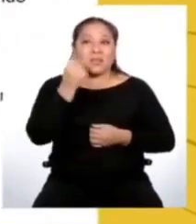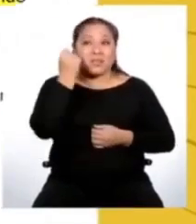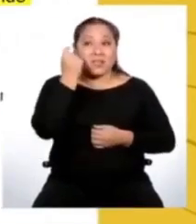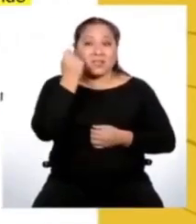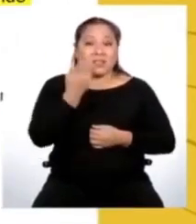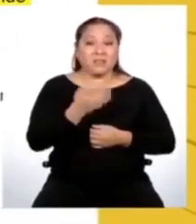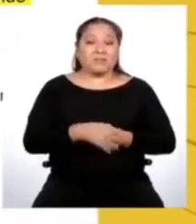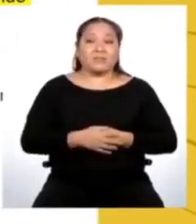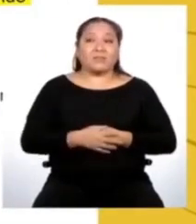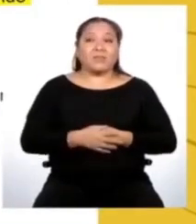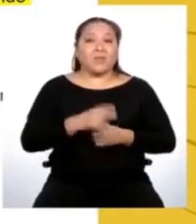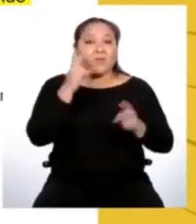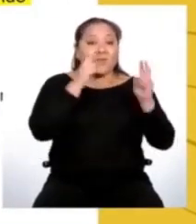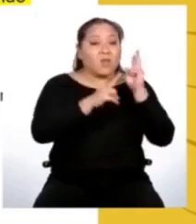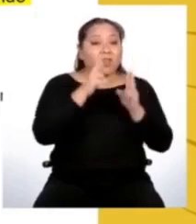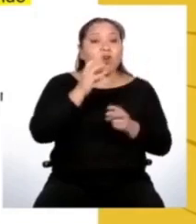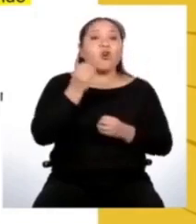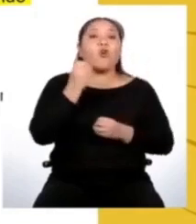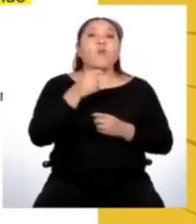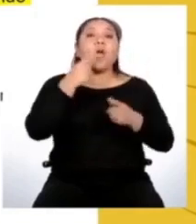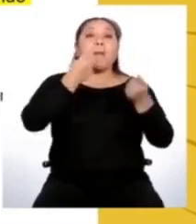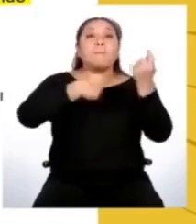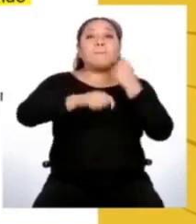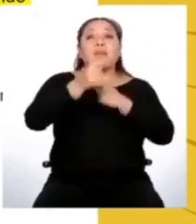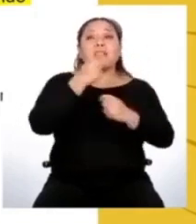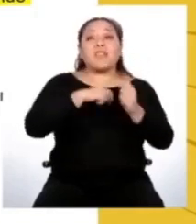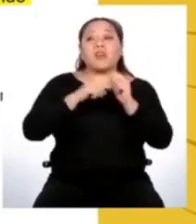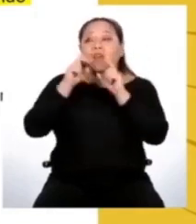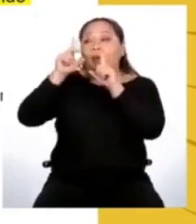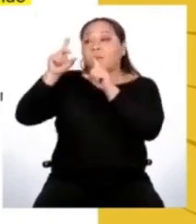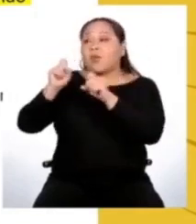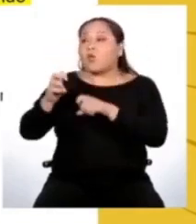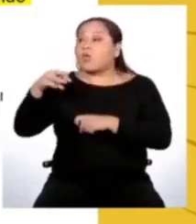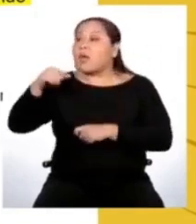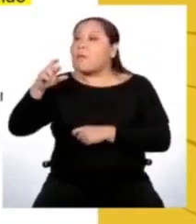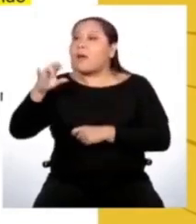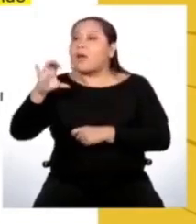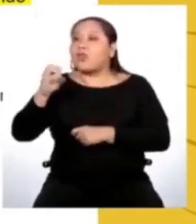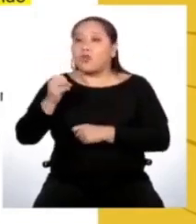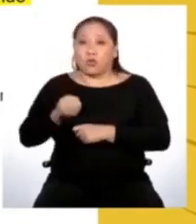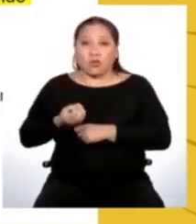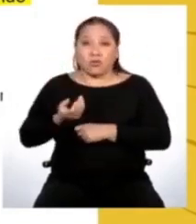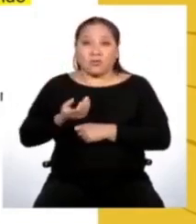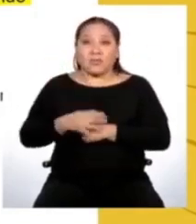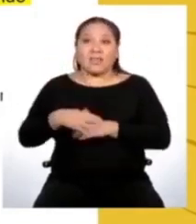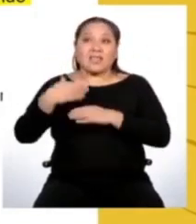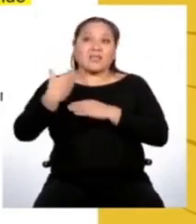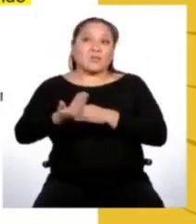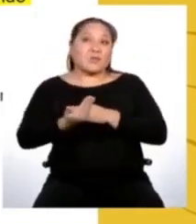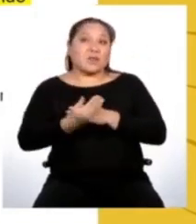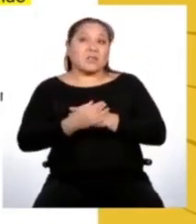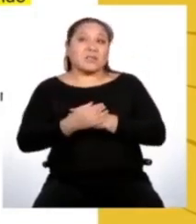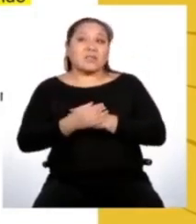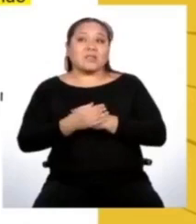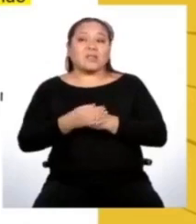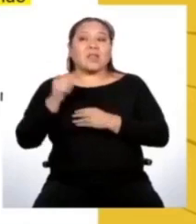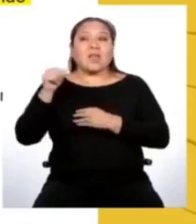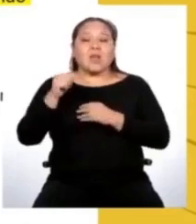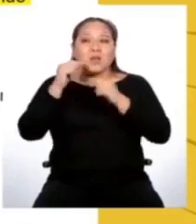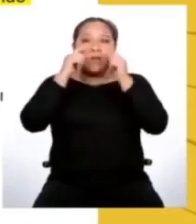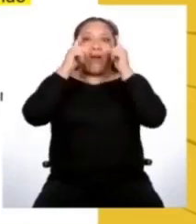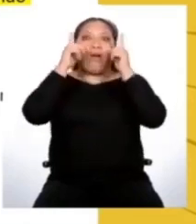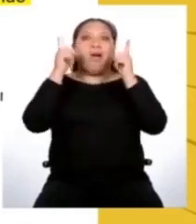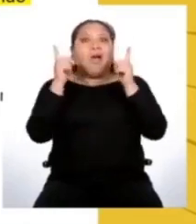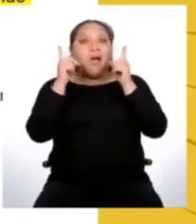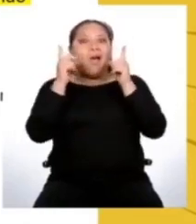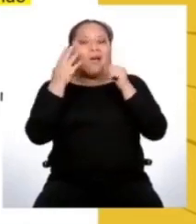cuenta? ¿Observaron cómo el señor comerciante le formula la pregunta a Marco y después de eso viene una frase de admiración y